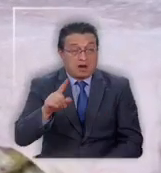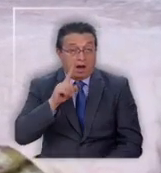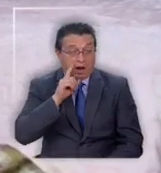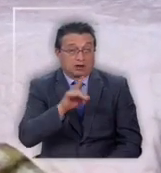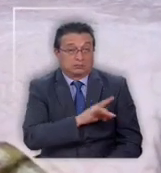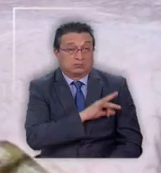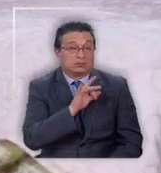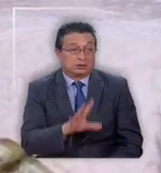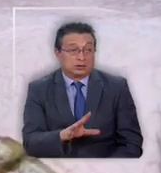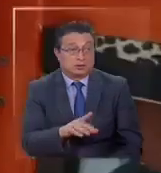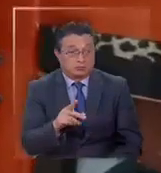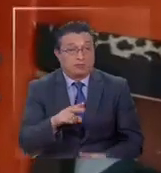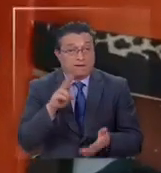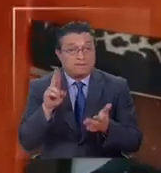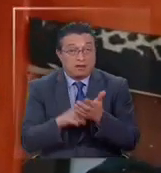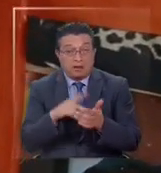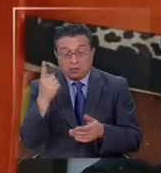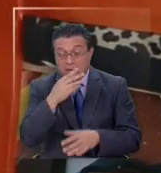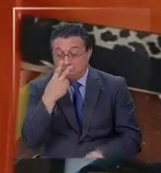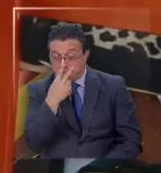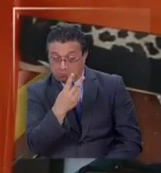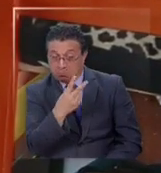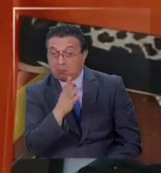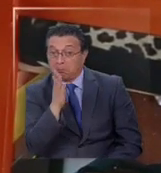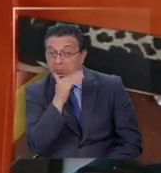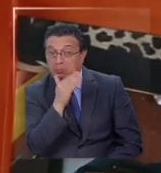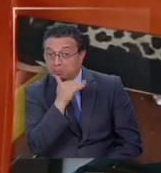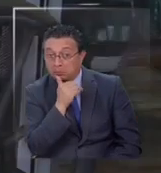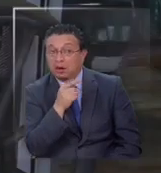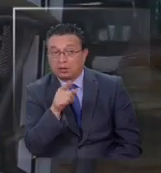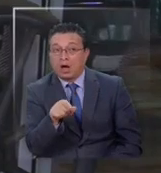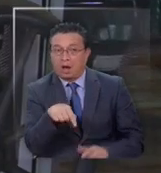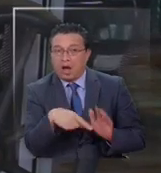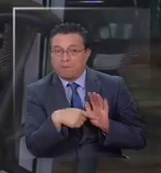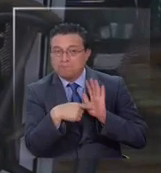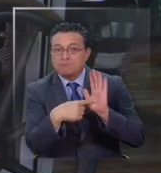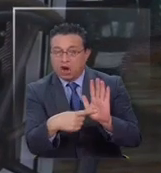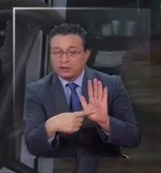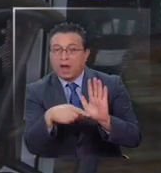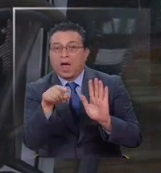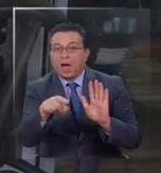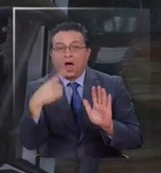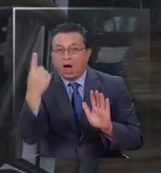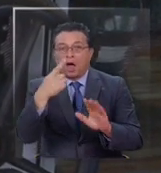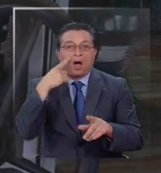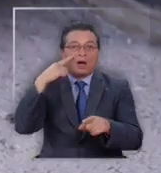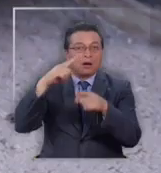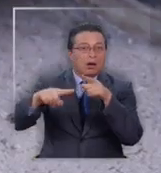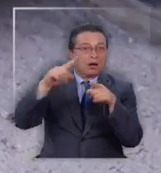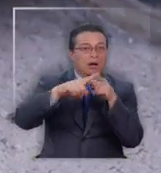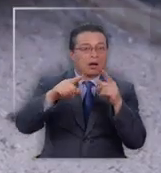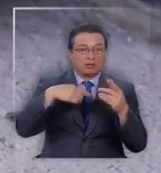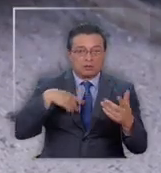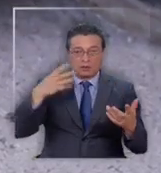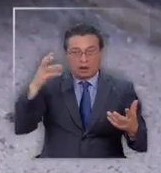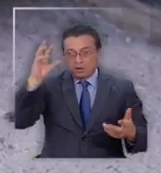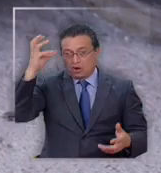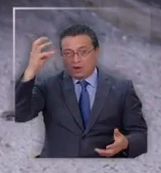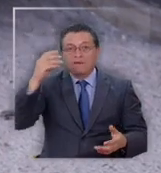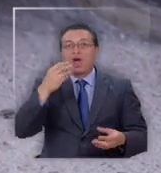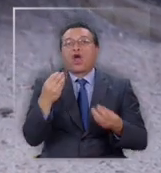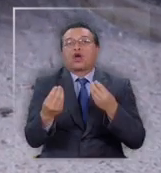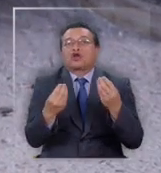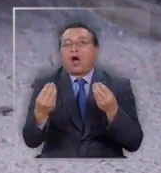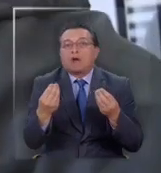país. Parece una realidad escondida. Por eso, quisimos mostrar algo que muchos desconocen y no se imaginan cómo